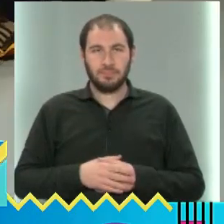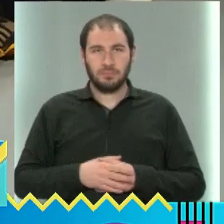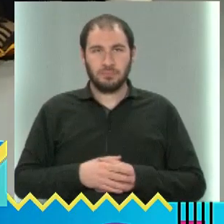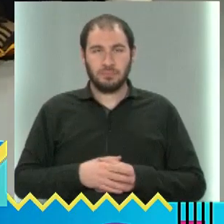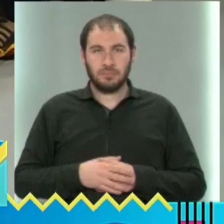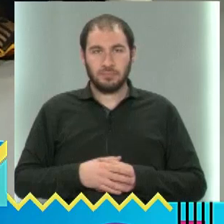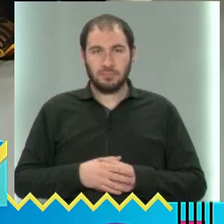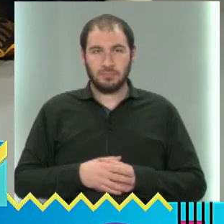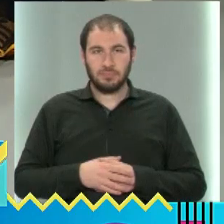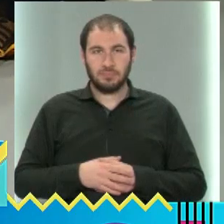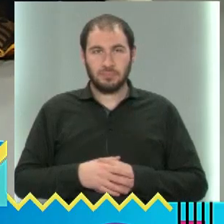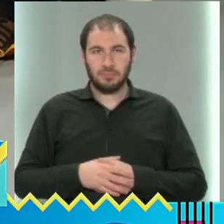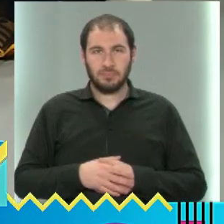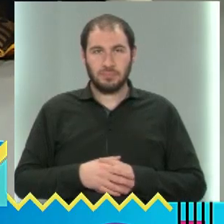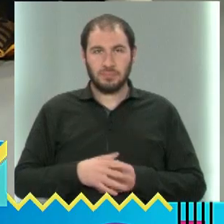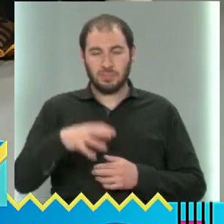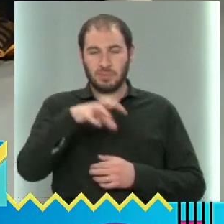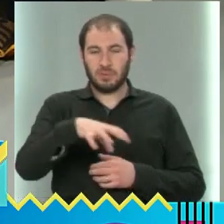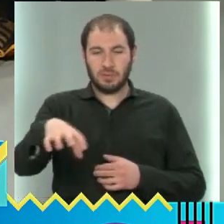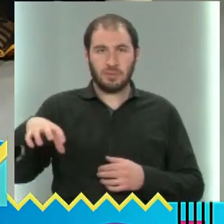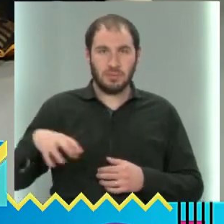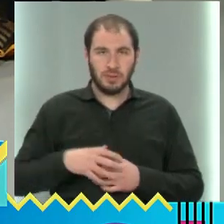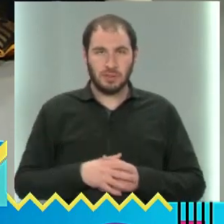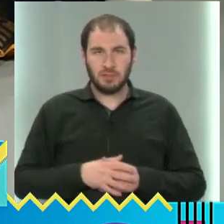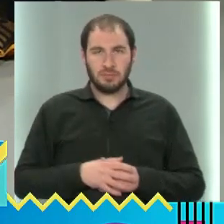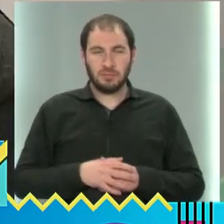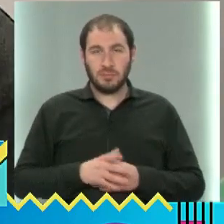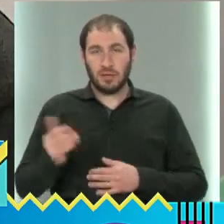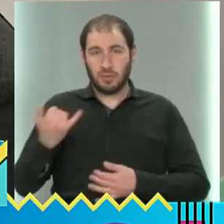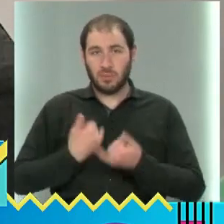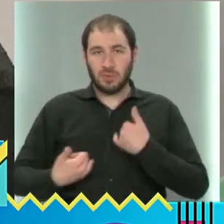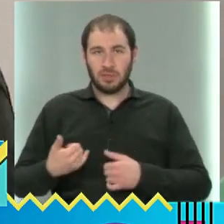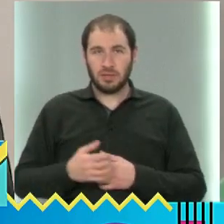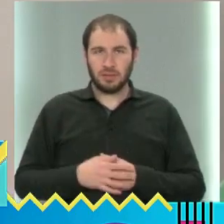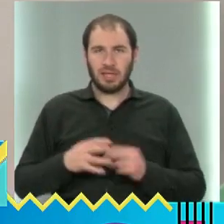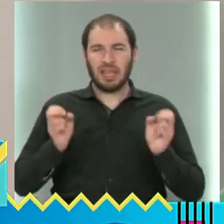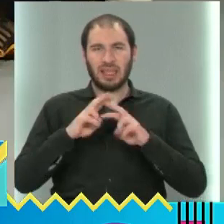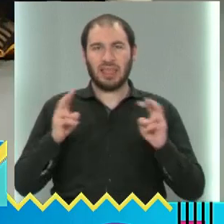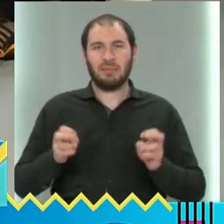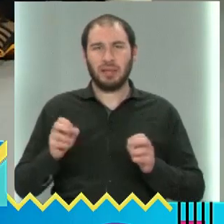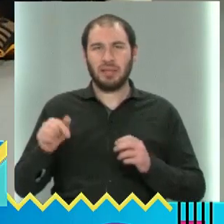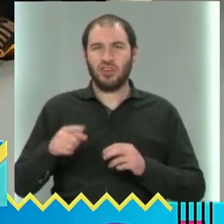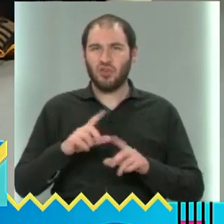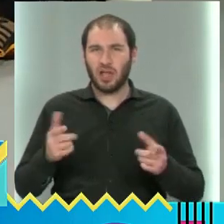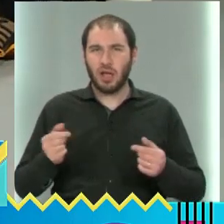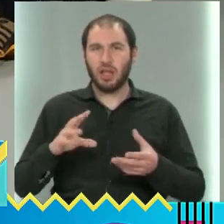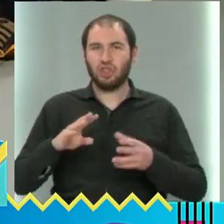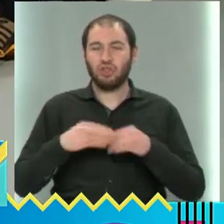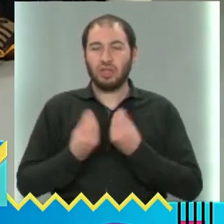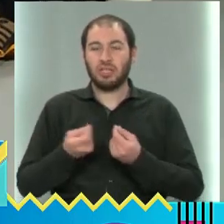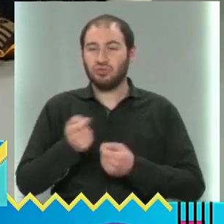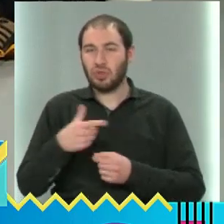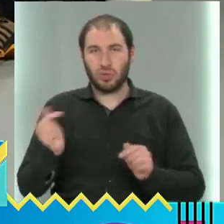Y entre espacios, me decía Enrique que no tiene que ver esto, Enrique, con el monto del